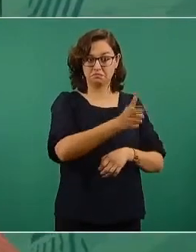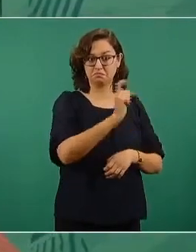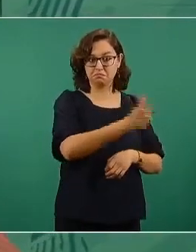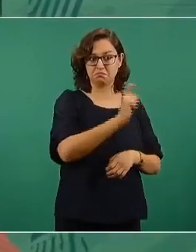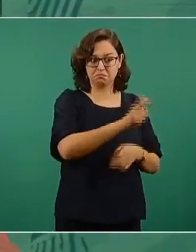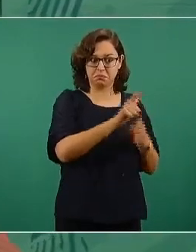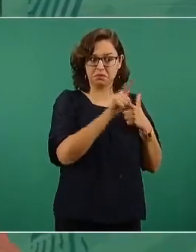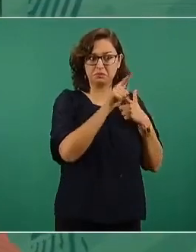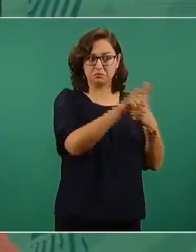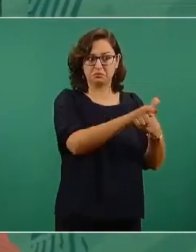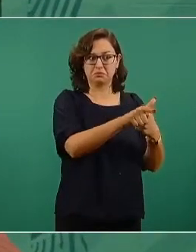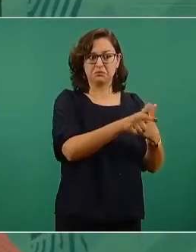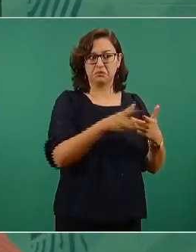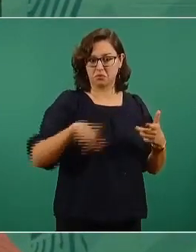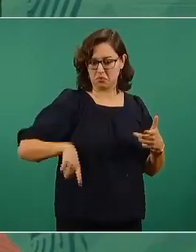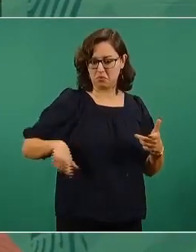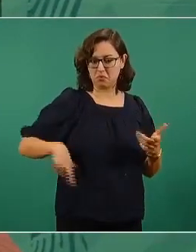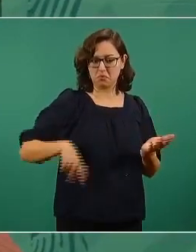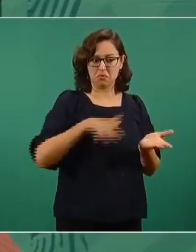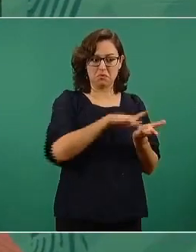mantenían a sus trabajadores